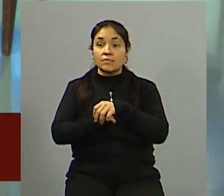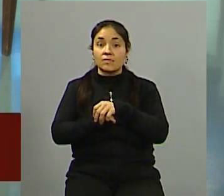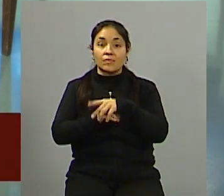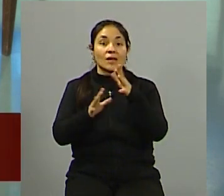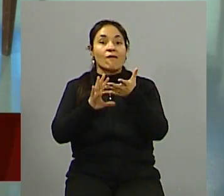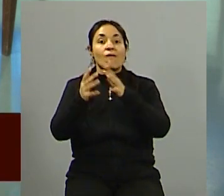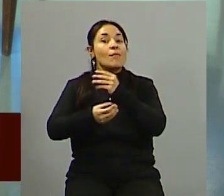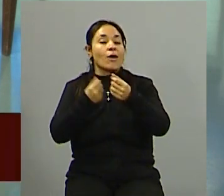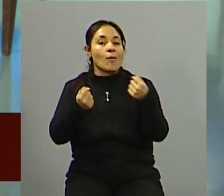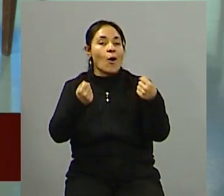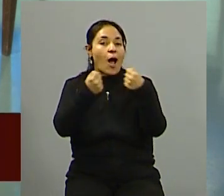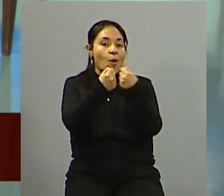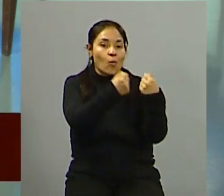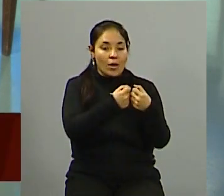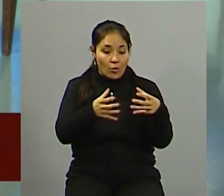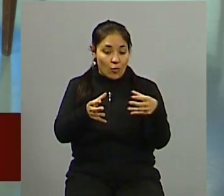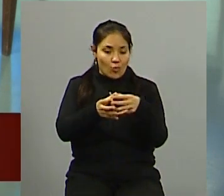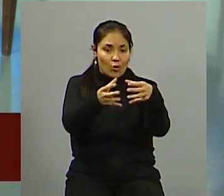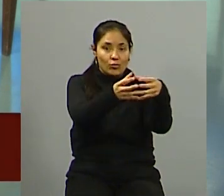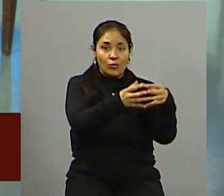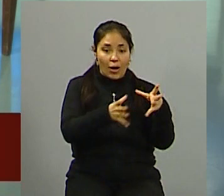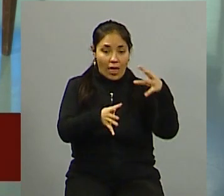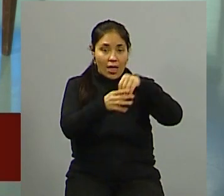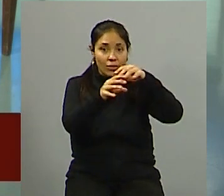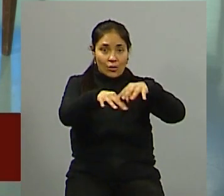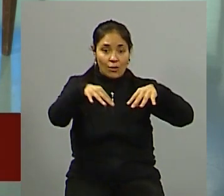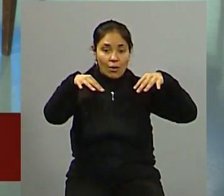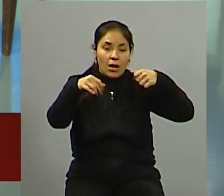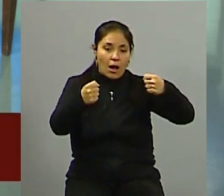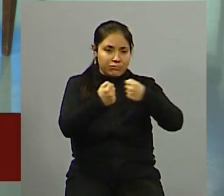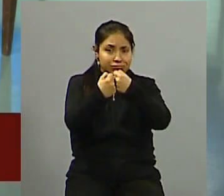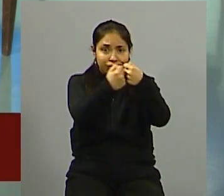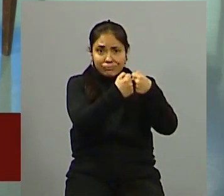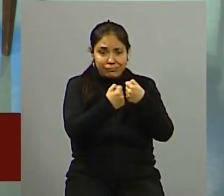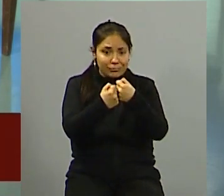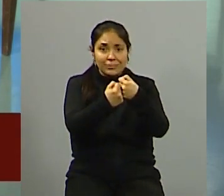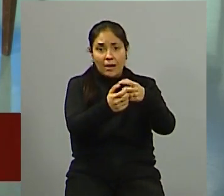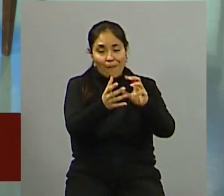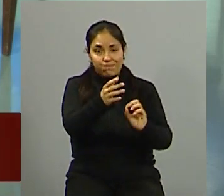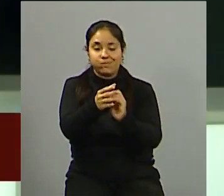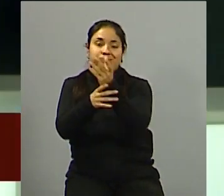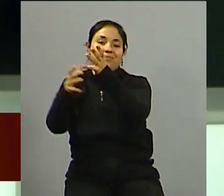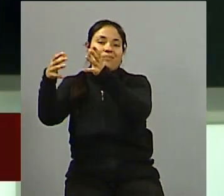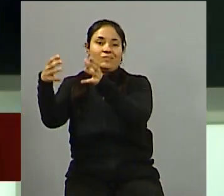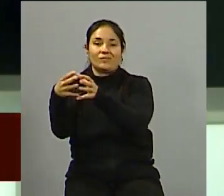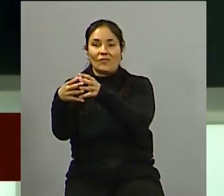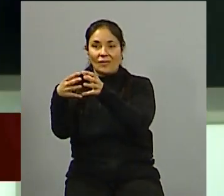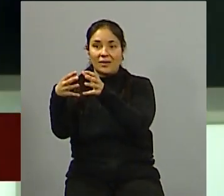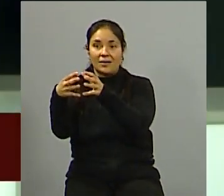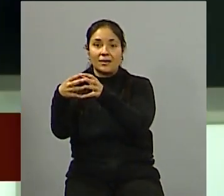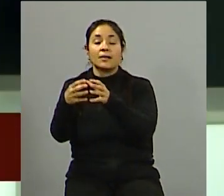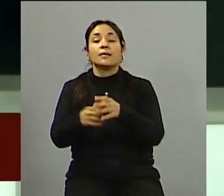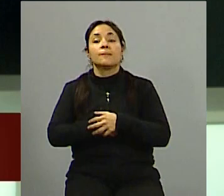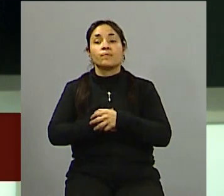consensos entre las fuerzas políticas que forman esa coalición y que tratan de tener en cuenta lo que piden las fuerzas